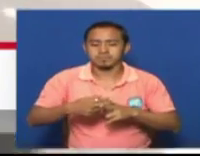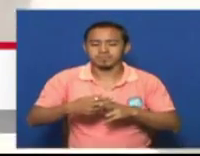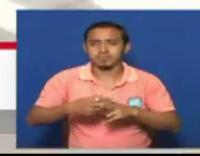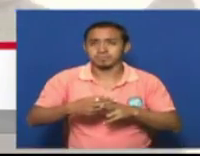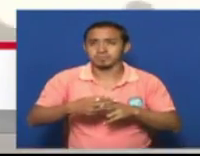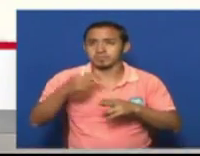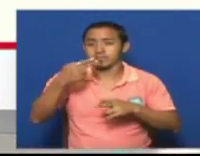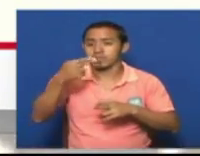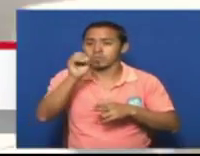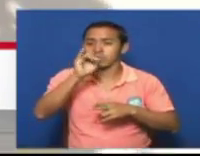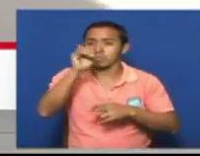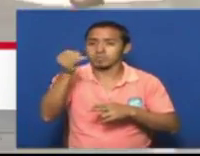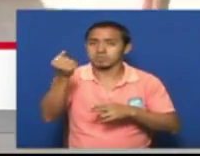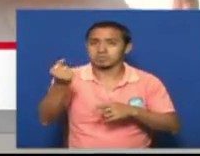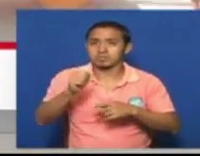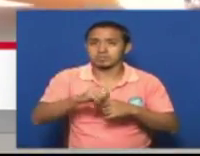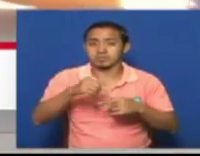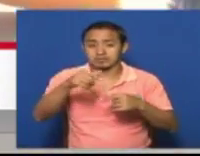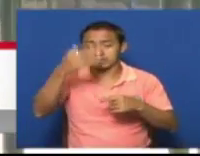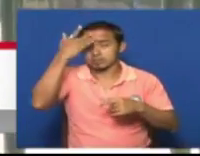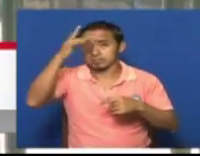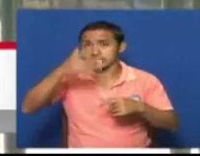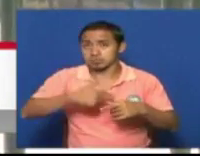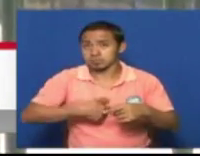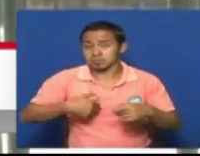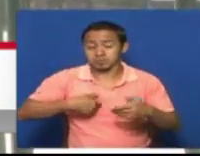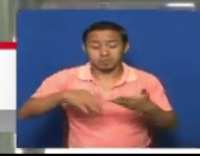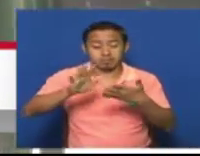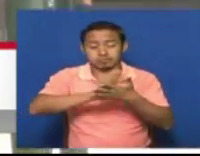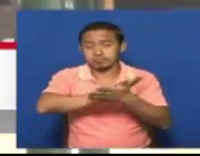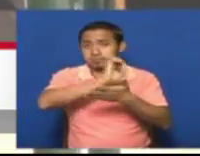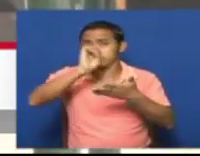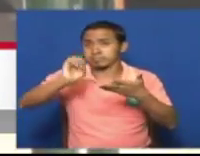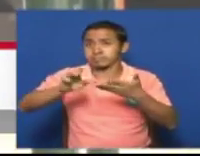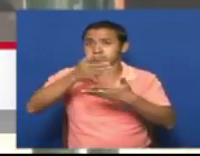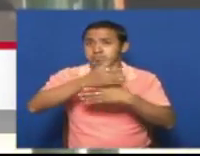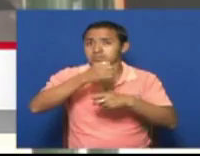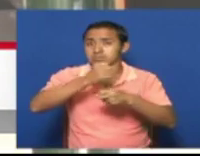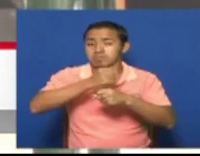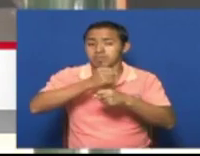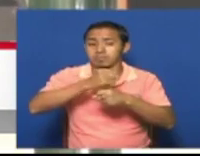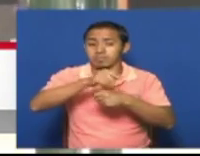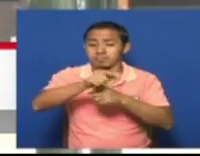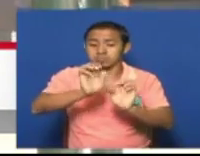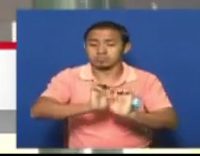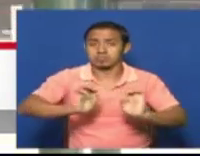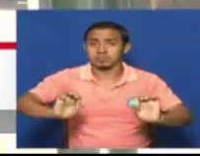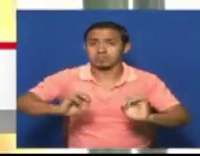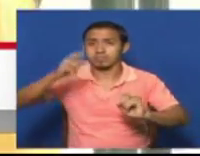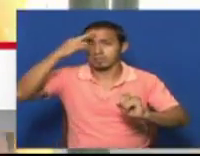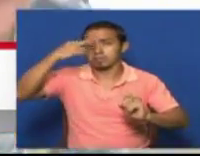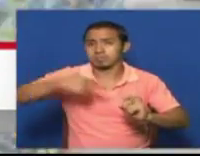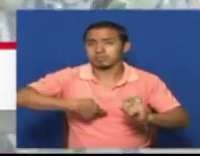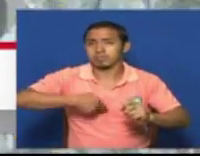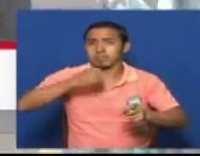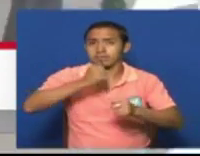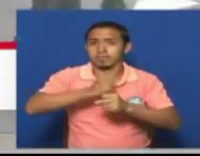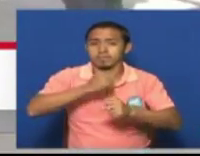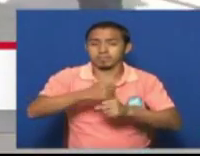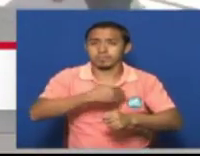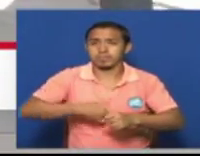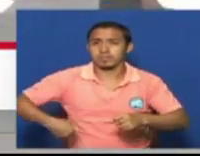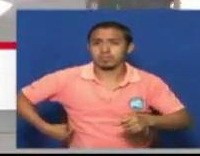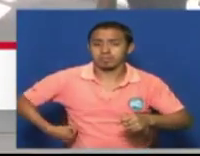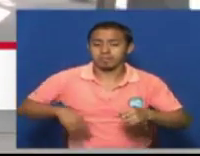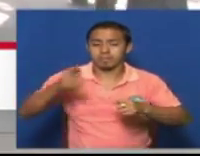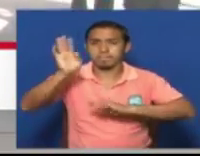erradicar el trabajo infantil y a través de esa hoja de ruta que la coordina el ministerio del trabajo participa en el